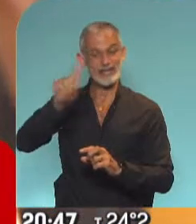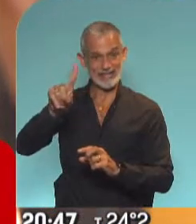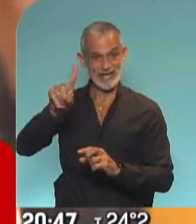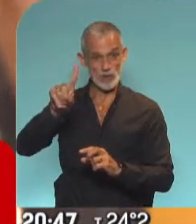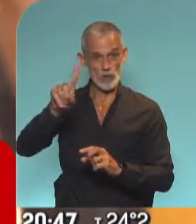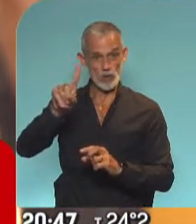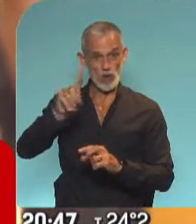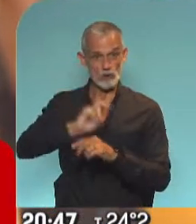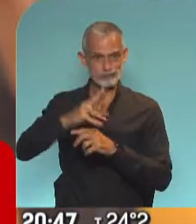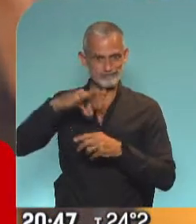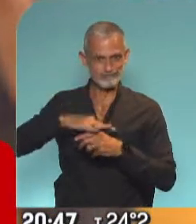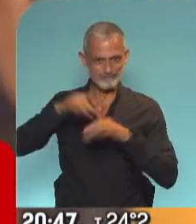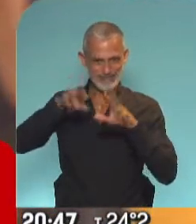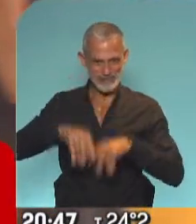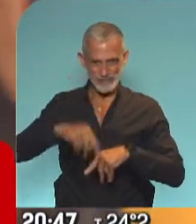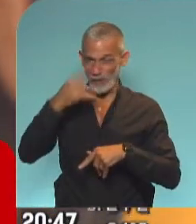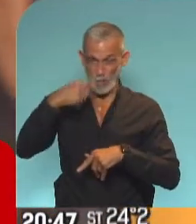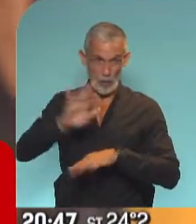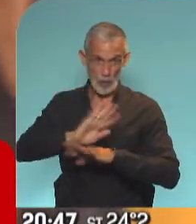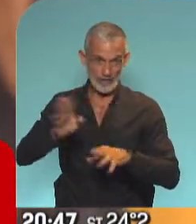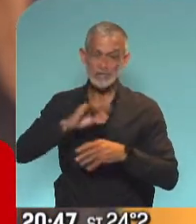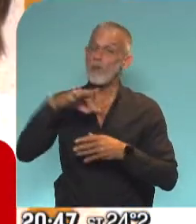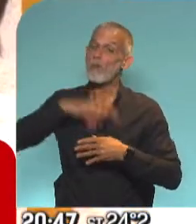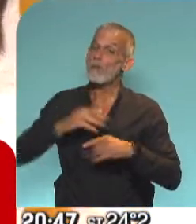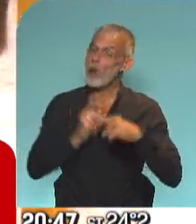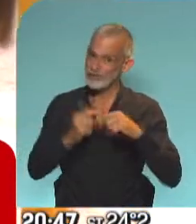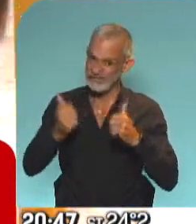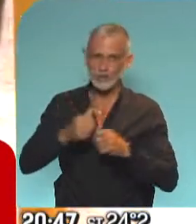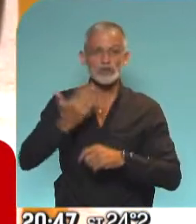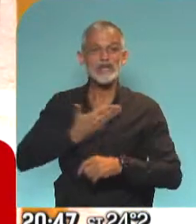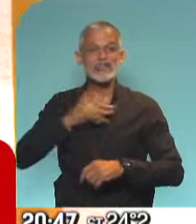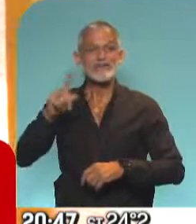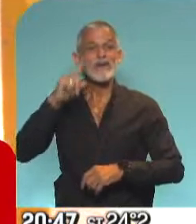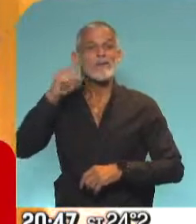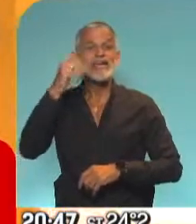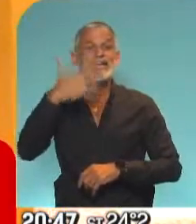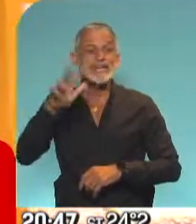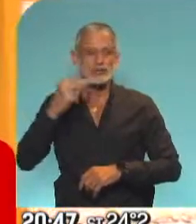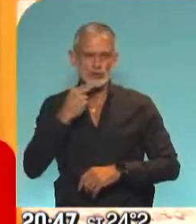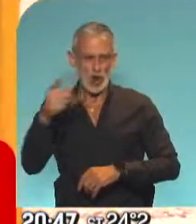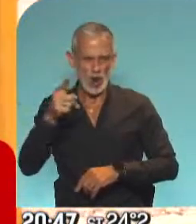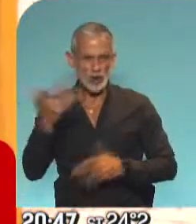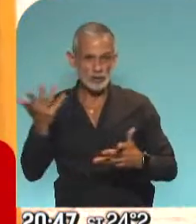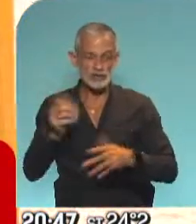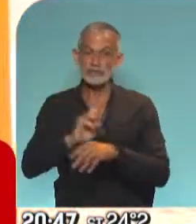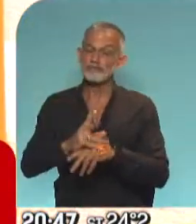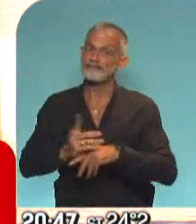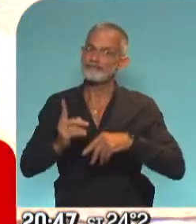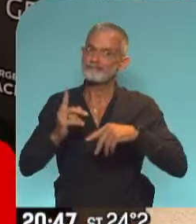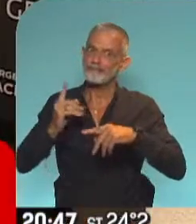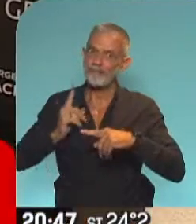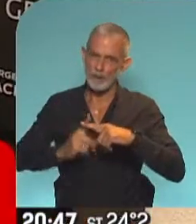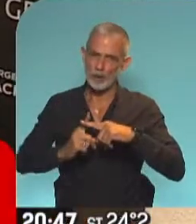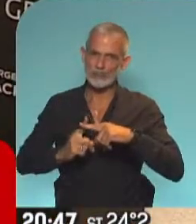que presentó en este último informe. Hablamos de los COVID positivos. Santa Fe, 1.511. Sigue siendo elevado el registro en